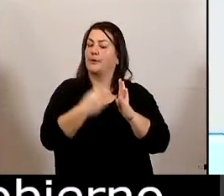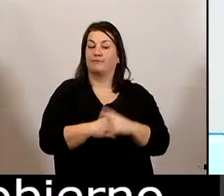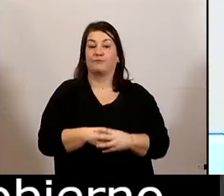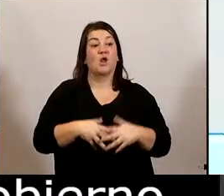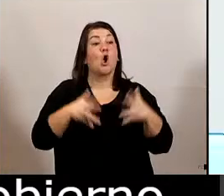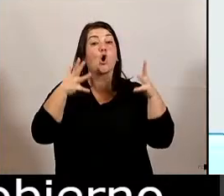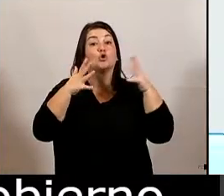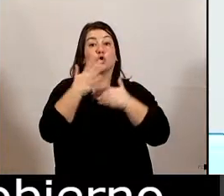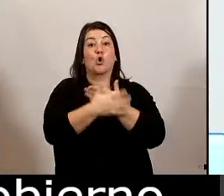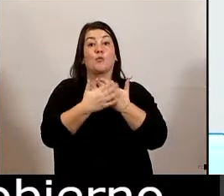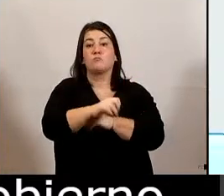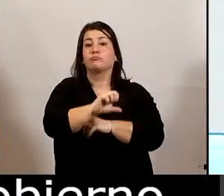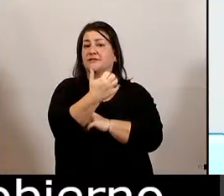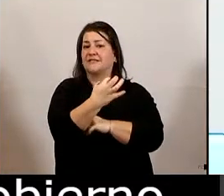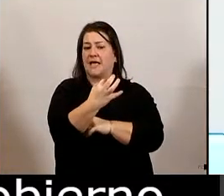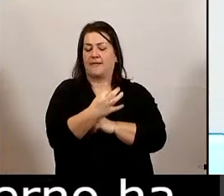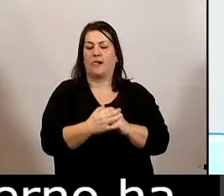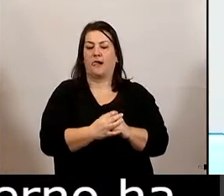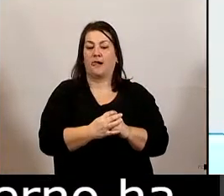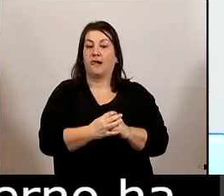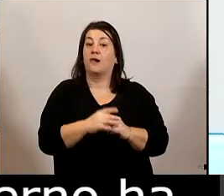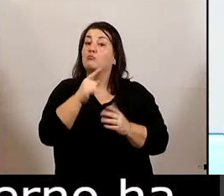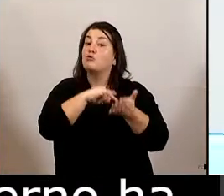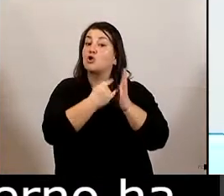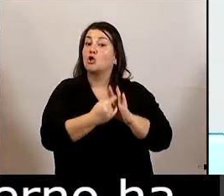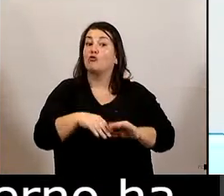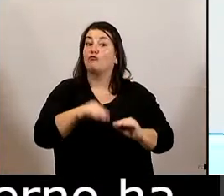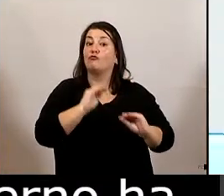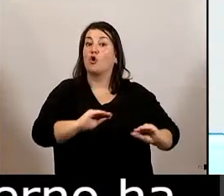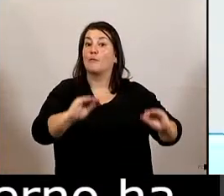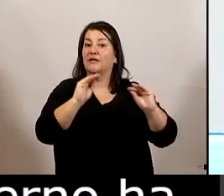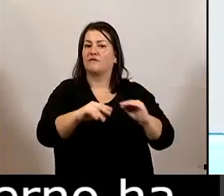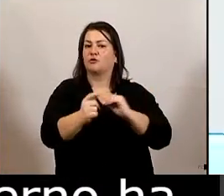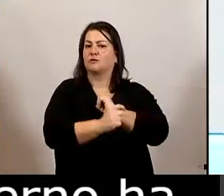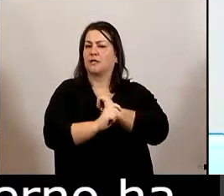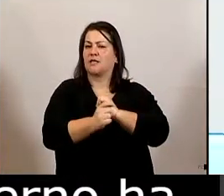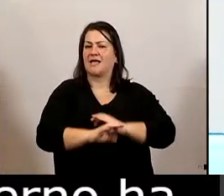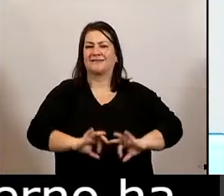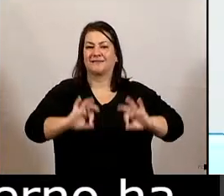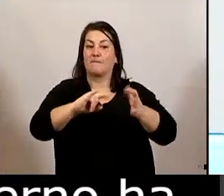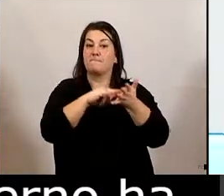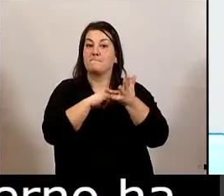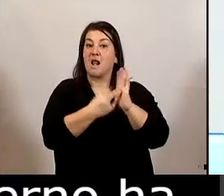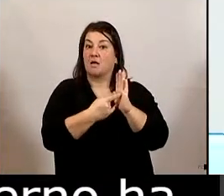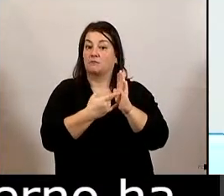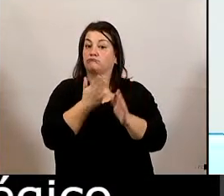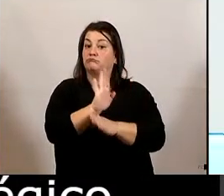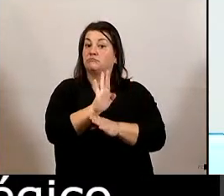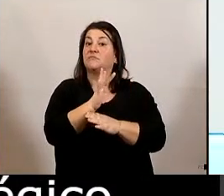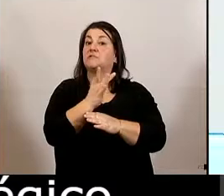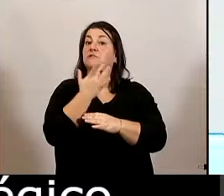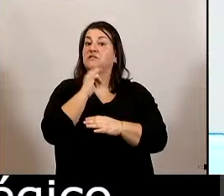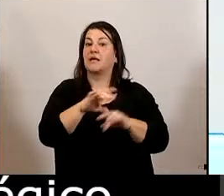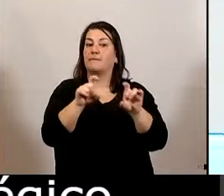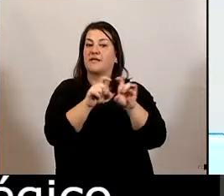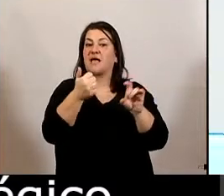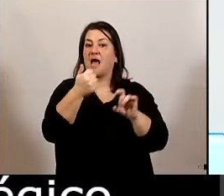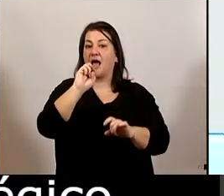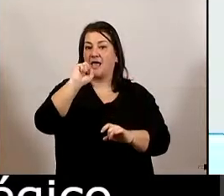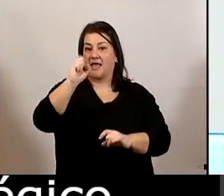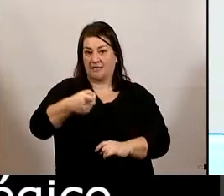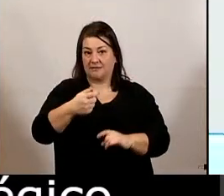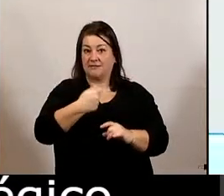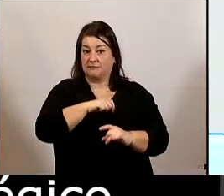Gobierno ha aprobado la calificación como proyecto formativo estratégico del plan presentado por la empresa AEX Battery